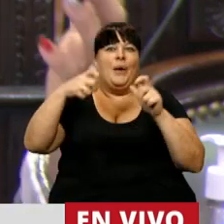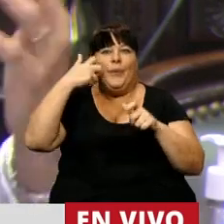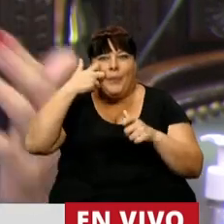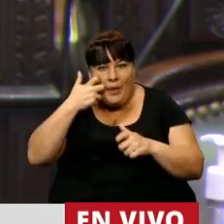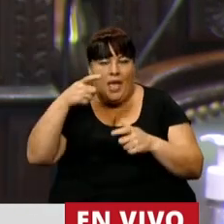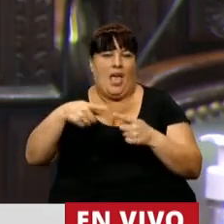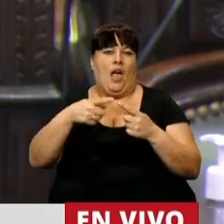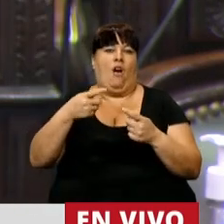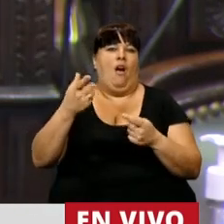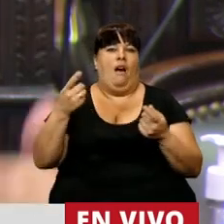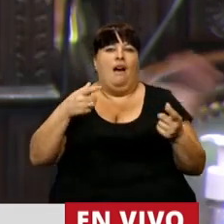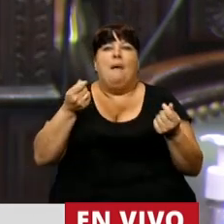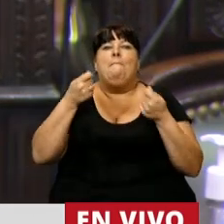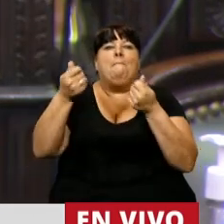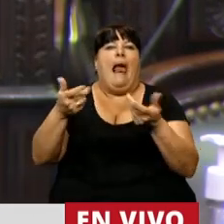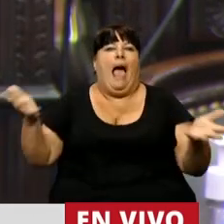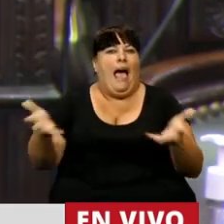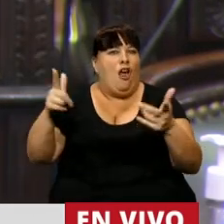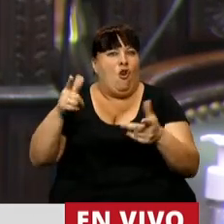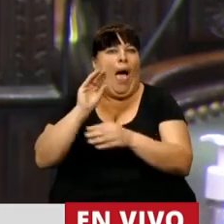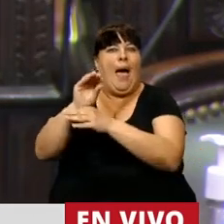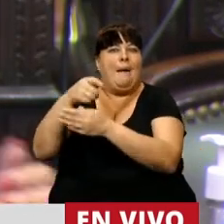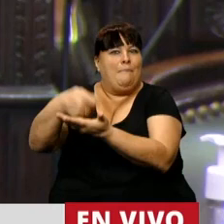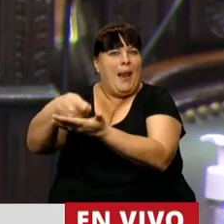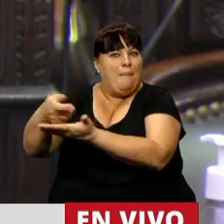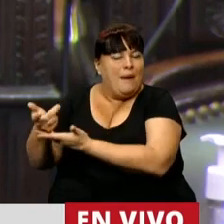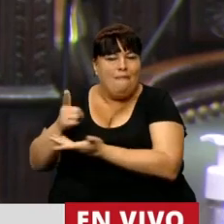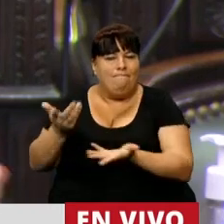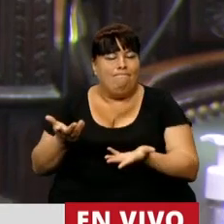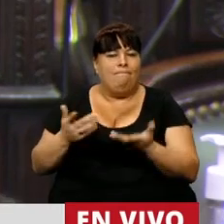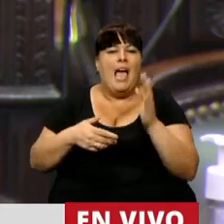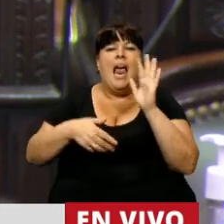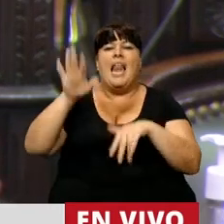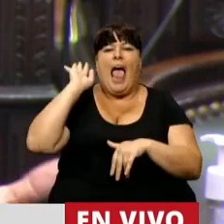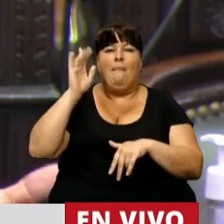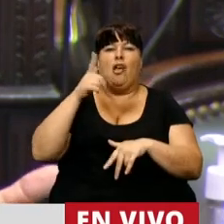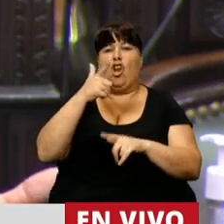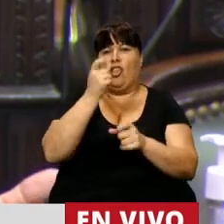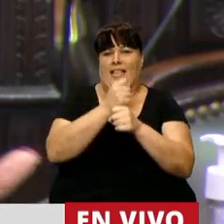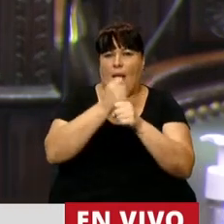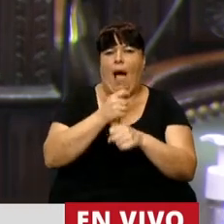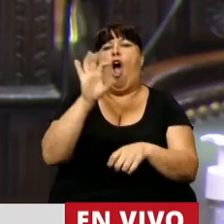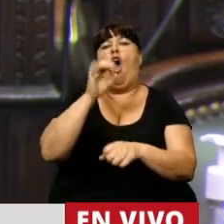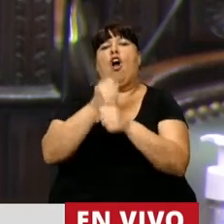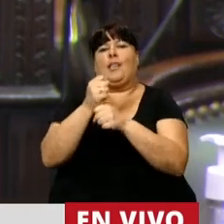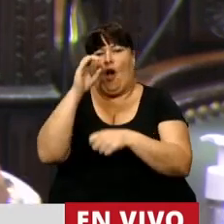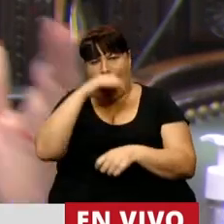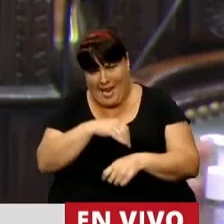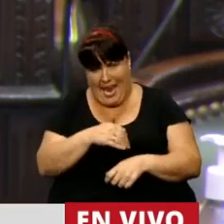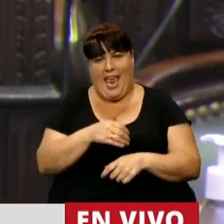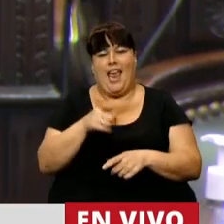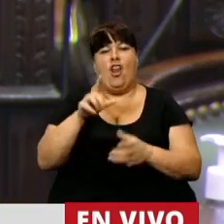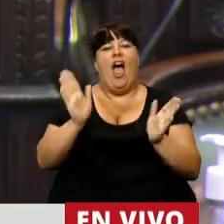poblacional, la falta de activos que alimenten este sistema, la mayor cantidad de desocupación e informalidad, las